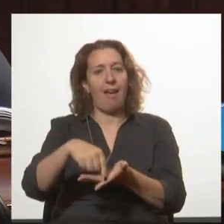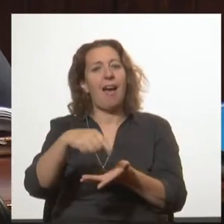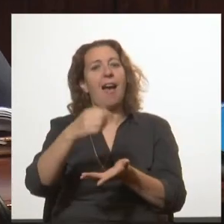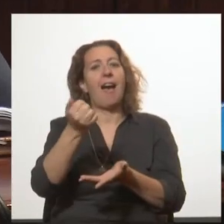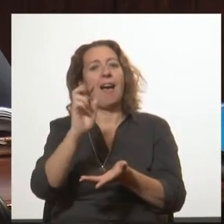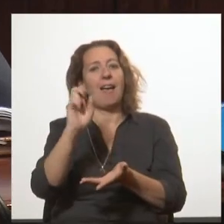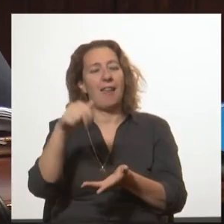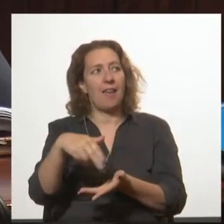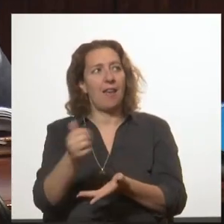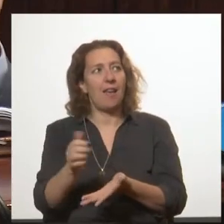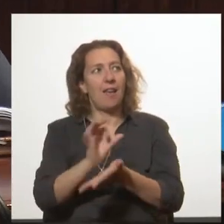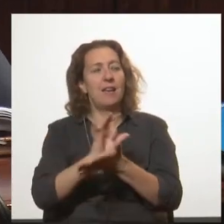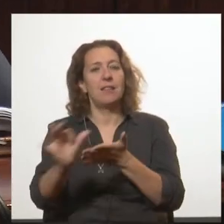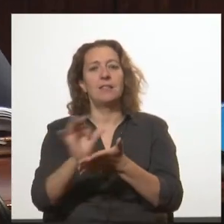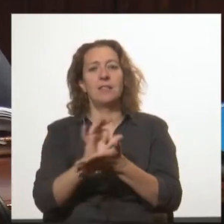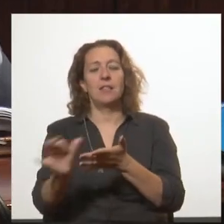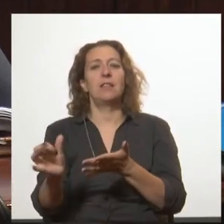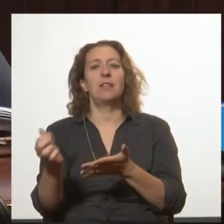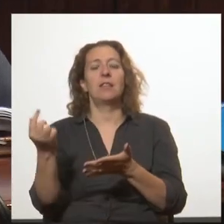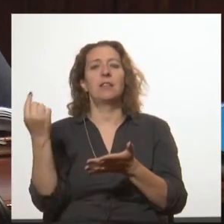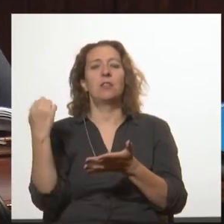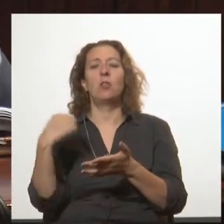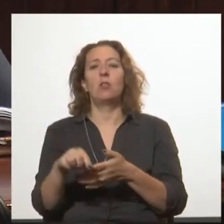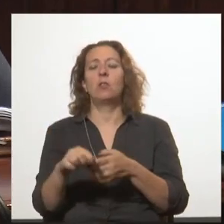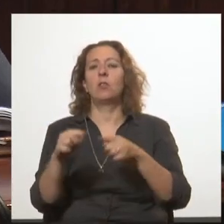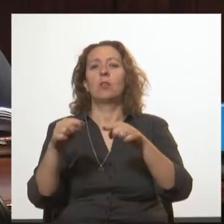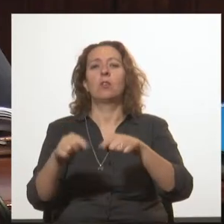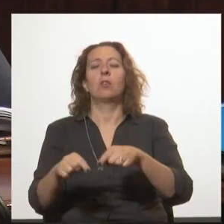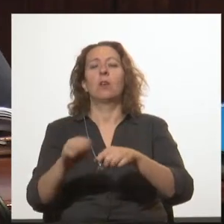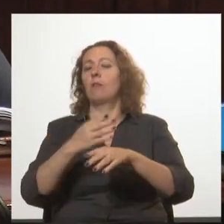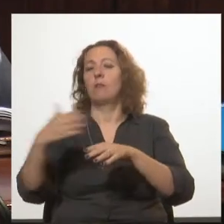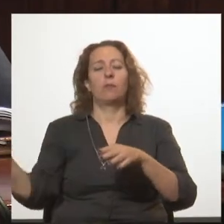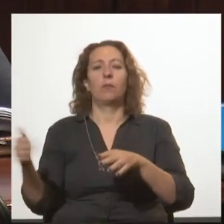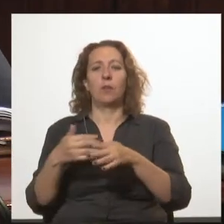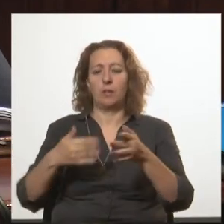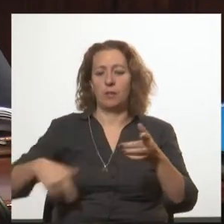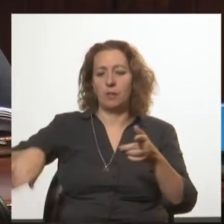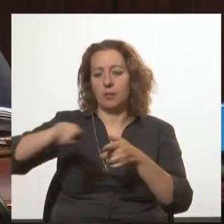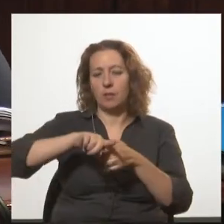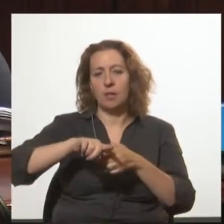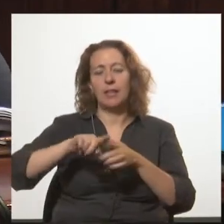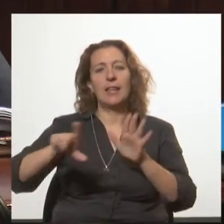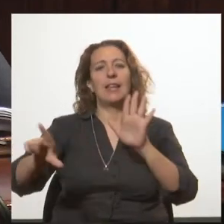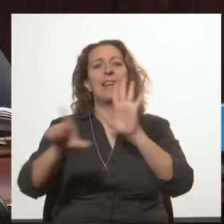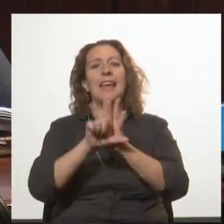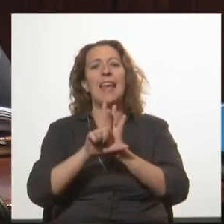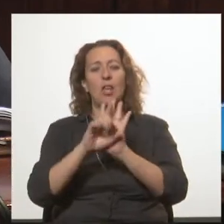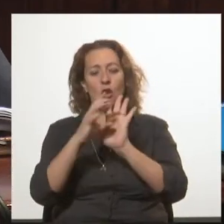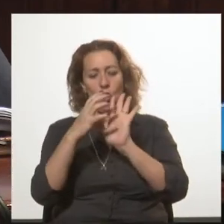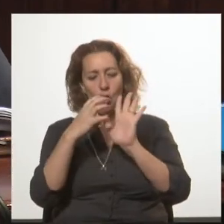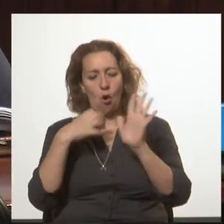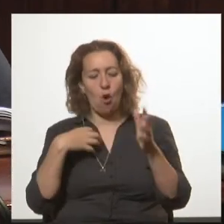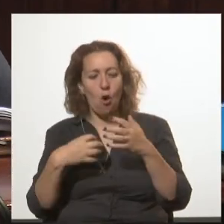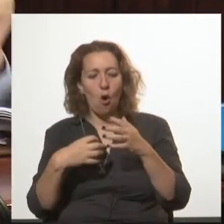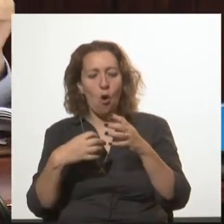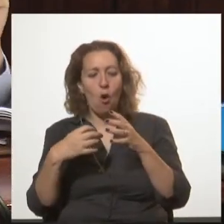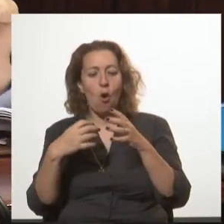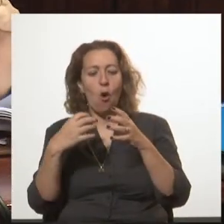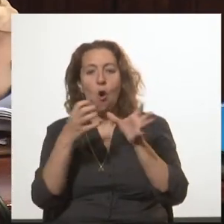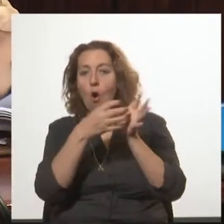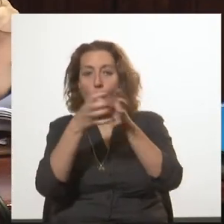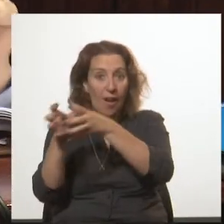como es ante el está fuera del giro dentro del cual la ley orgánica del organismo preceptivamente le